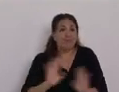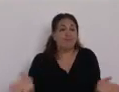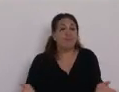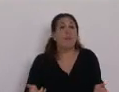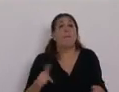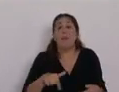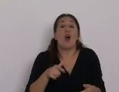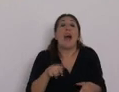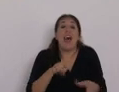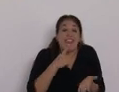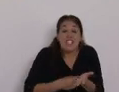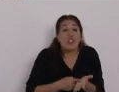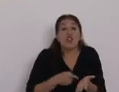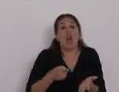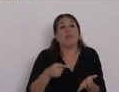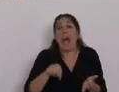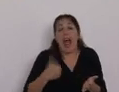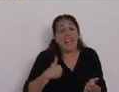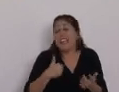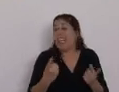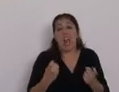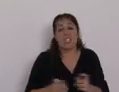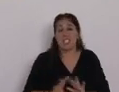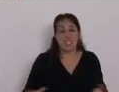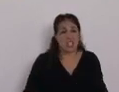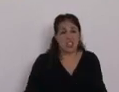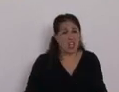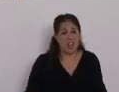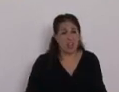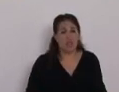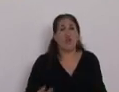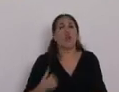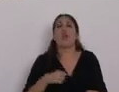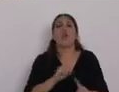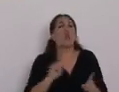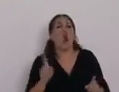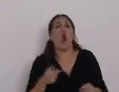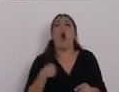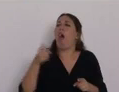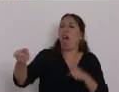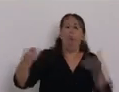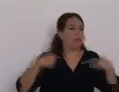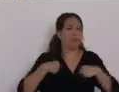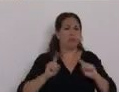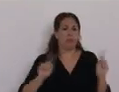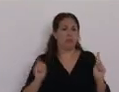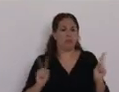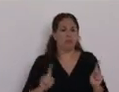este país se merece de tomar. Y fíjese que no voy a entrar en ninguna consideración ni voy a prejuzgar ninguna. Yo no soy un